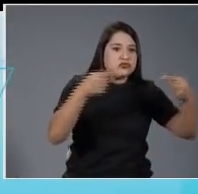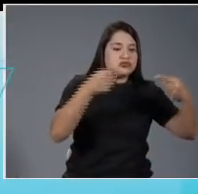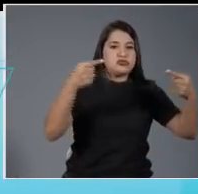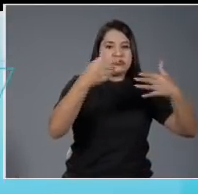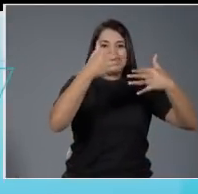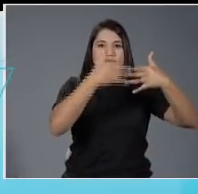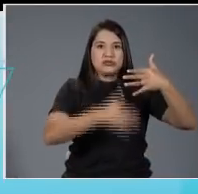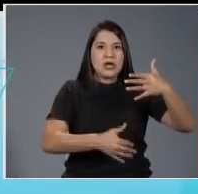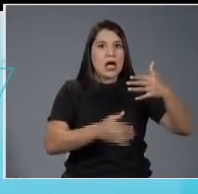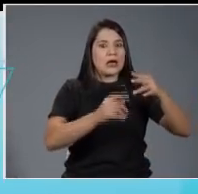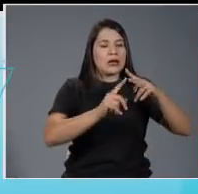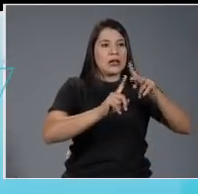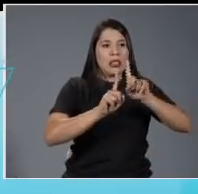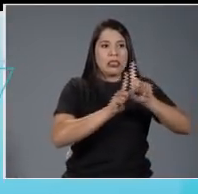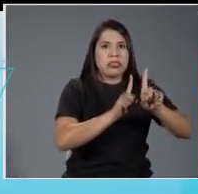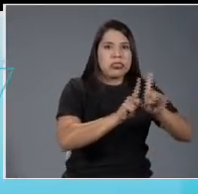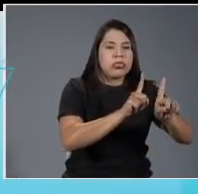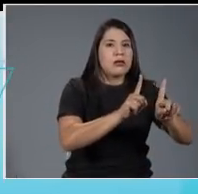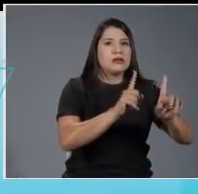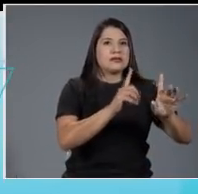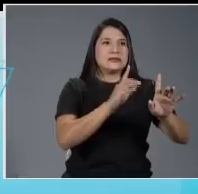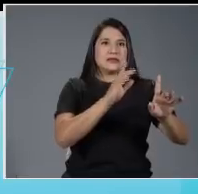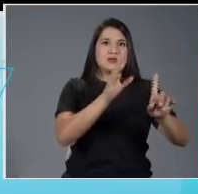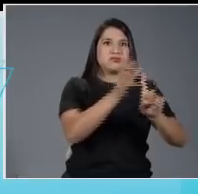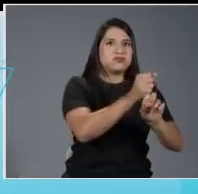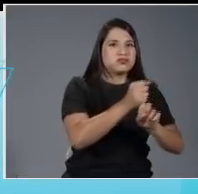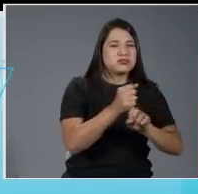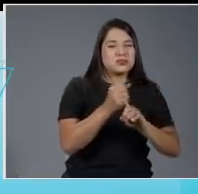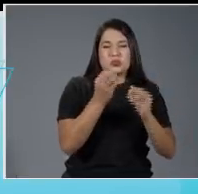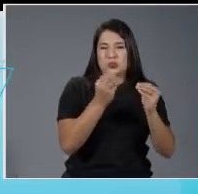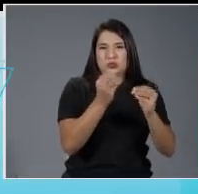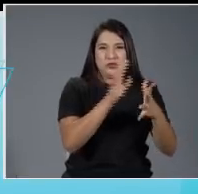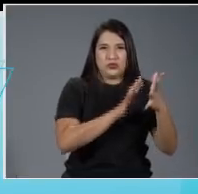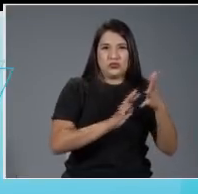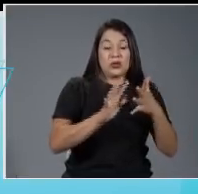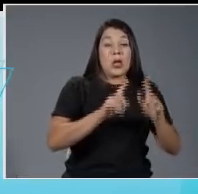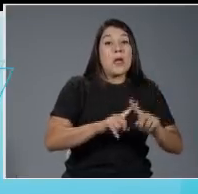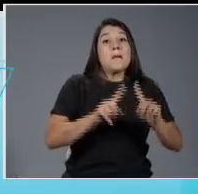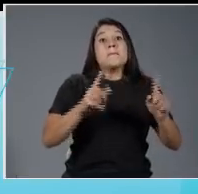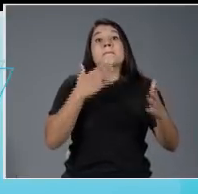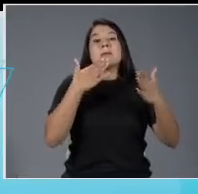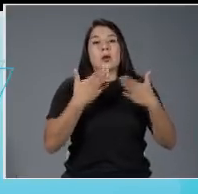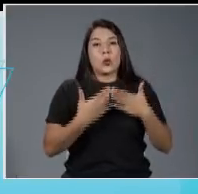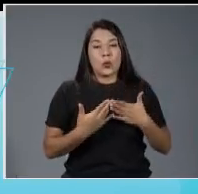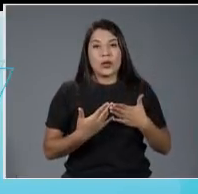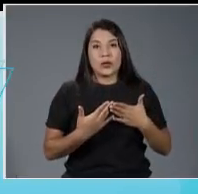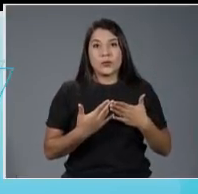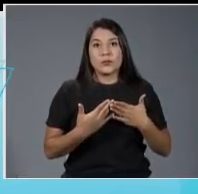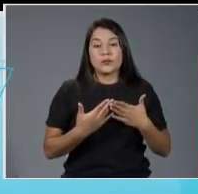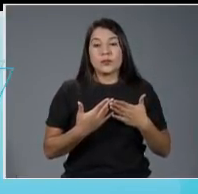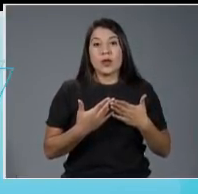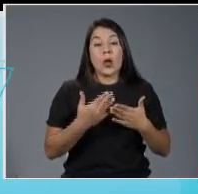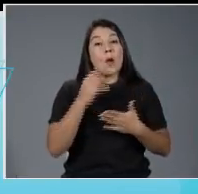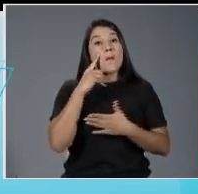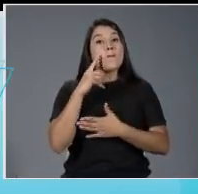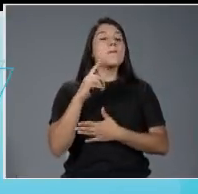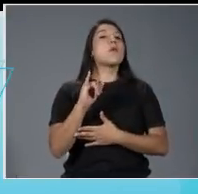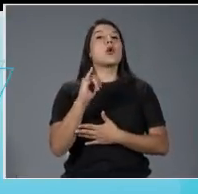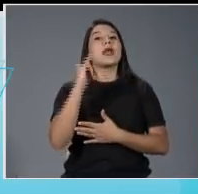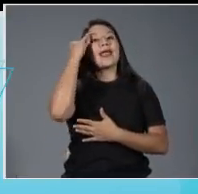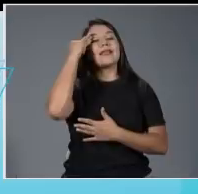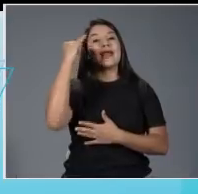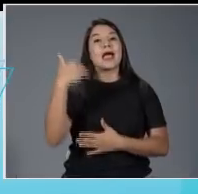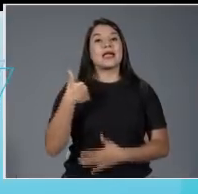el final de la Guerra Civil de 1948, pero bueno, digamos, gracias a la iniciativa de don